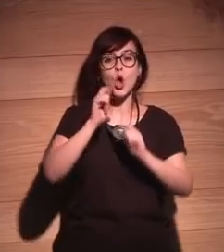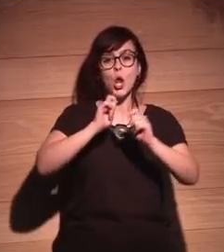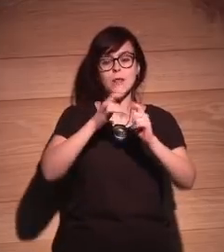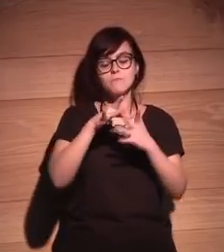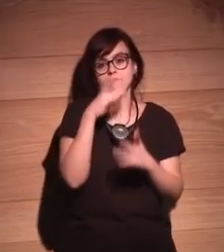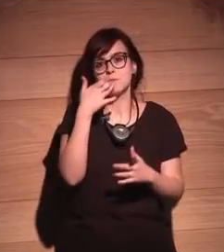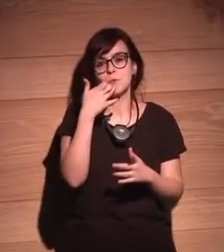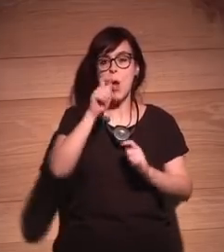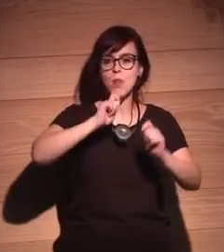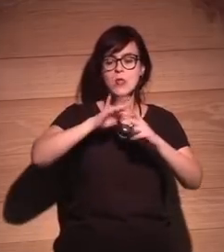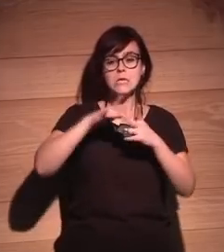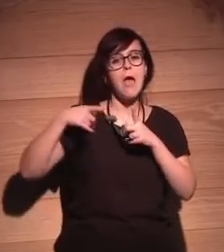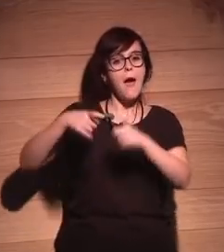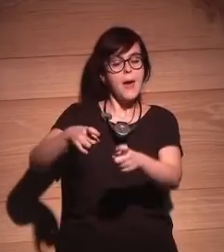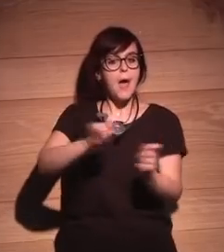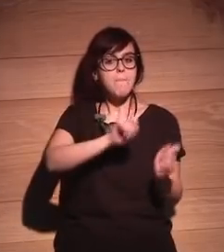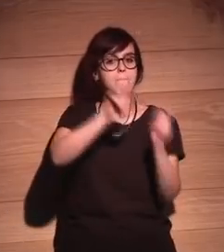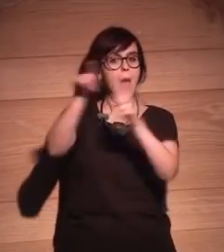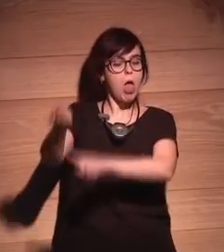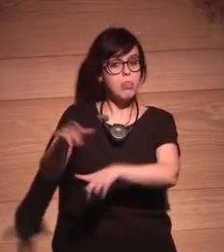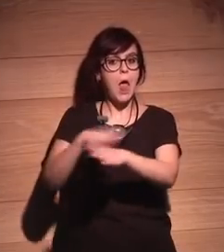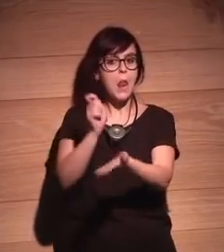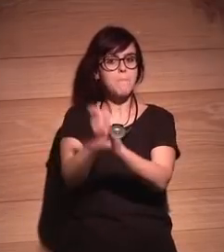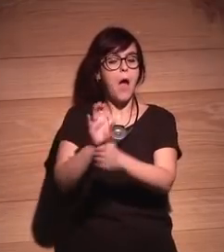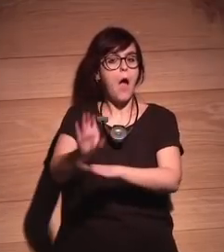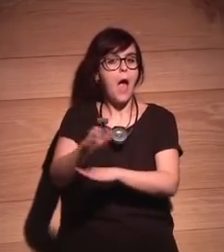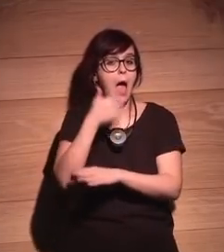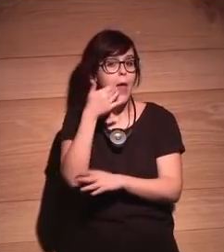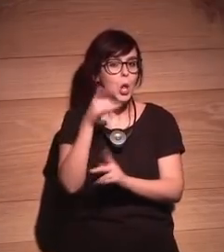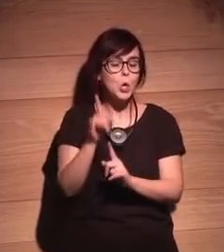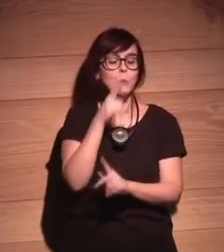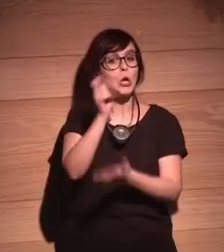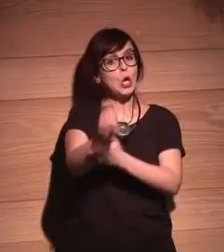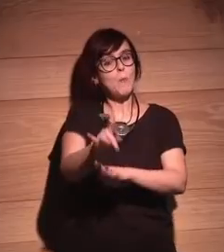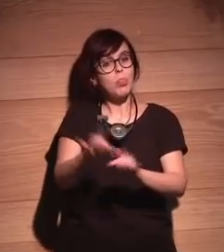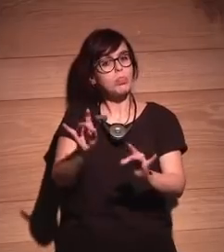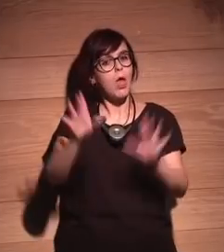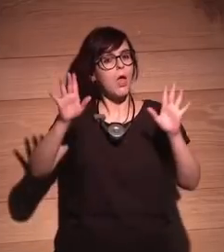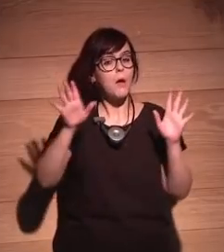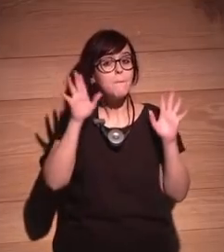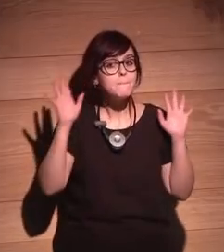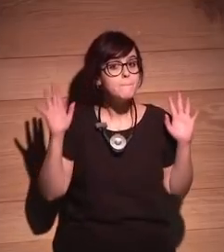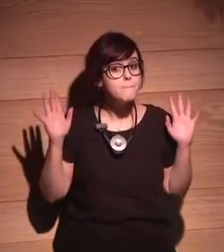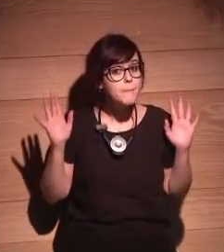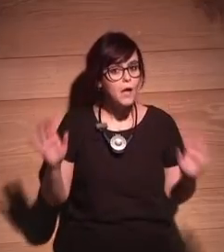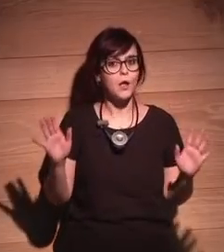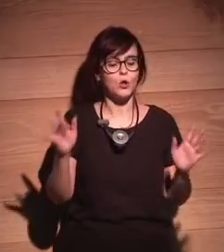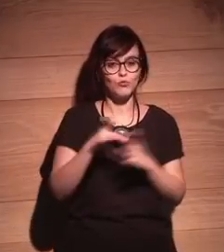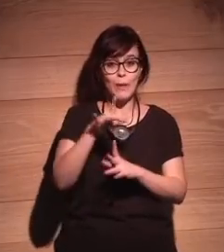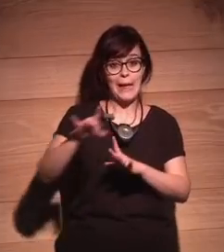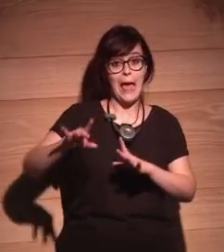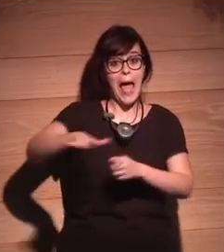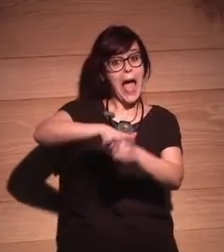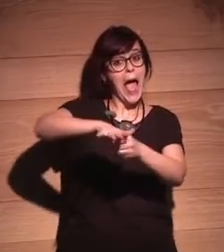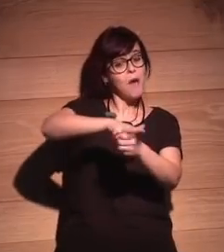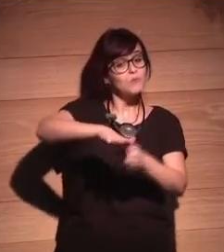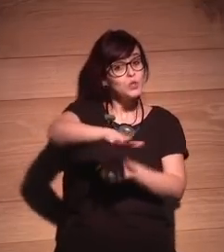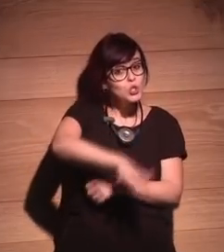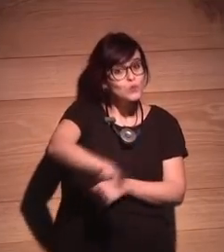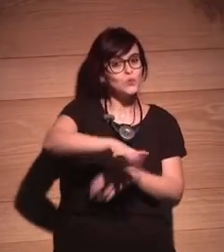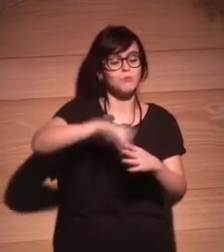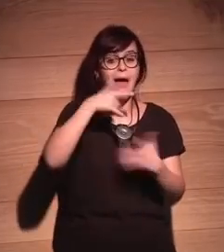de guerra, otros elementos que también estarían dentro de lo que tú dices. Pero es curioso porque sí que hay una parte de ese territorio que